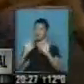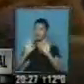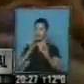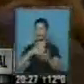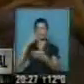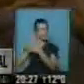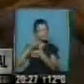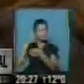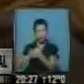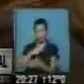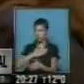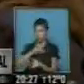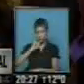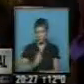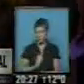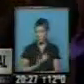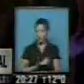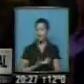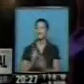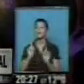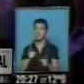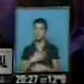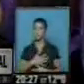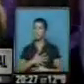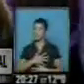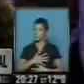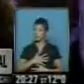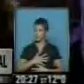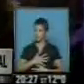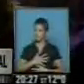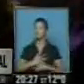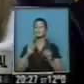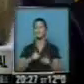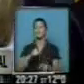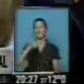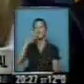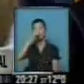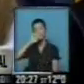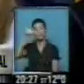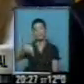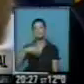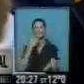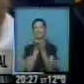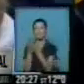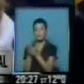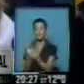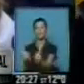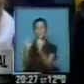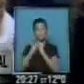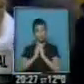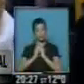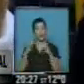el esfuerzo de nuestros militantes y estamos satisfechos por eso. Y llamamos este domingo a acompañarnos, a votar al Frente de